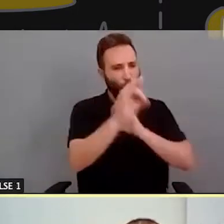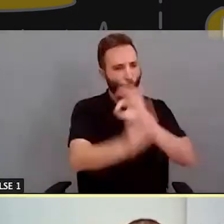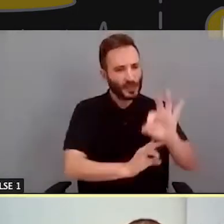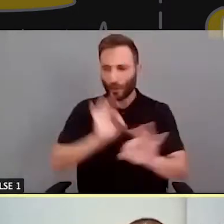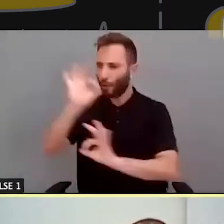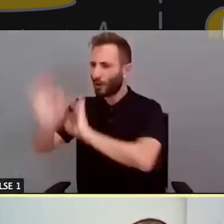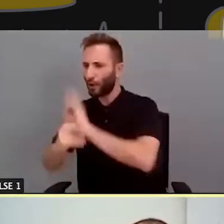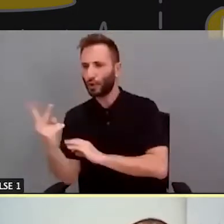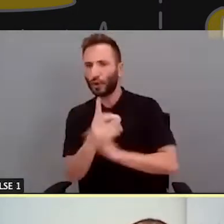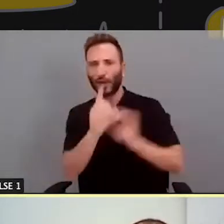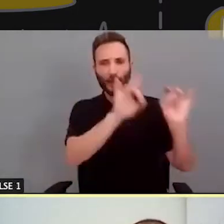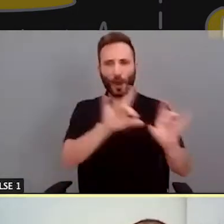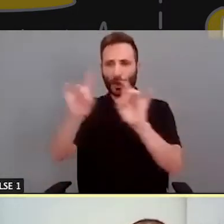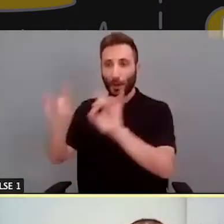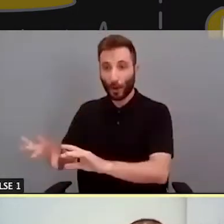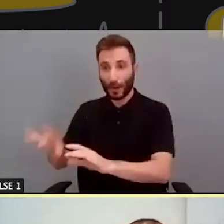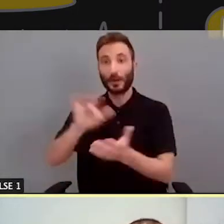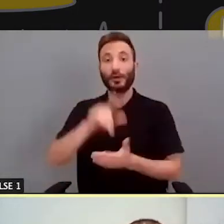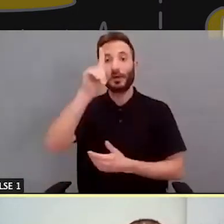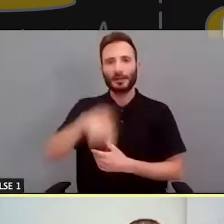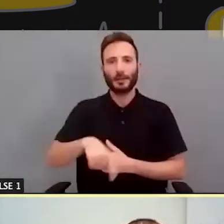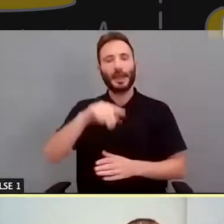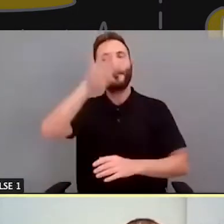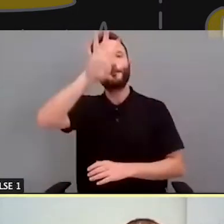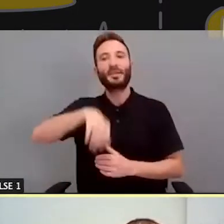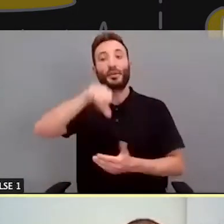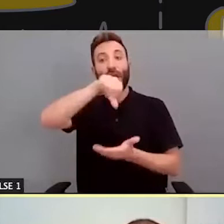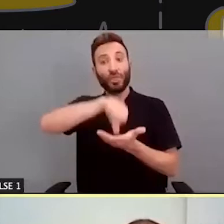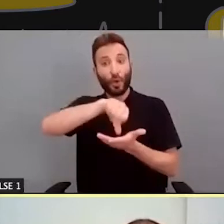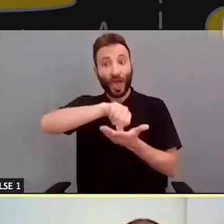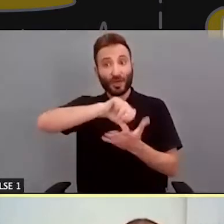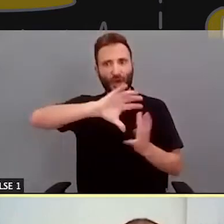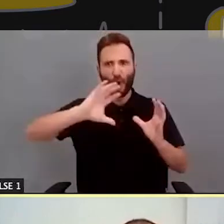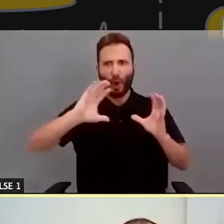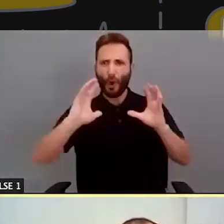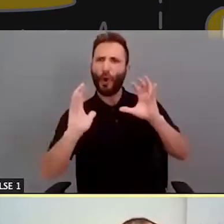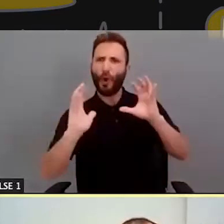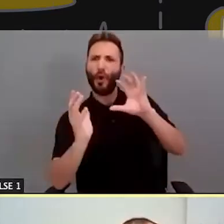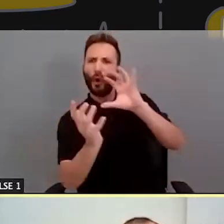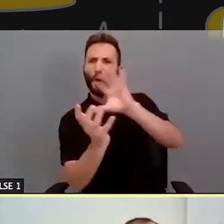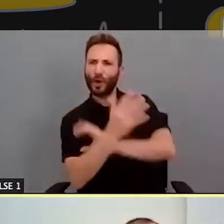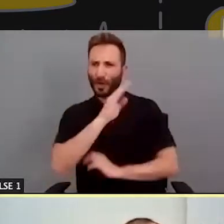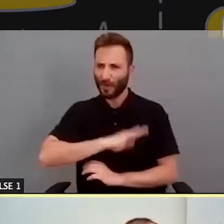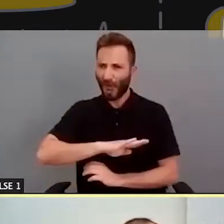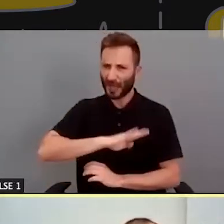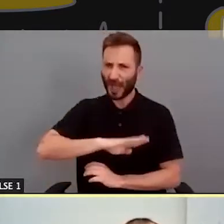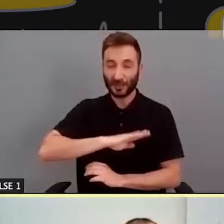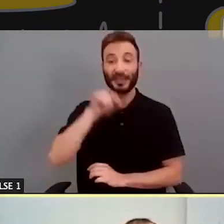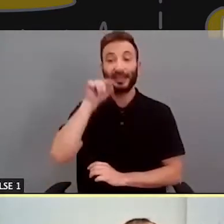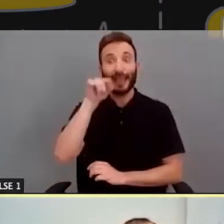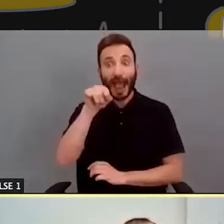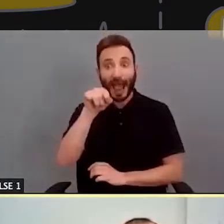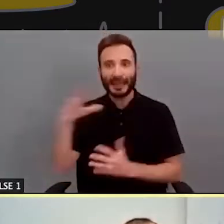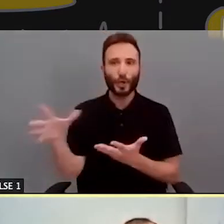sufrió una gran transformación urbana y en esa gran transformación urbana se incluyeron todos los